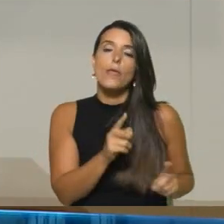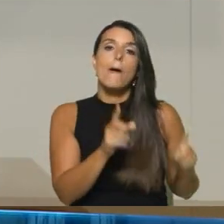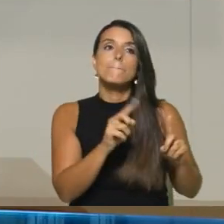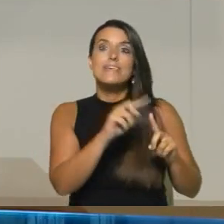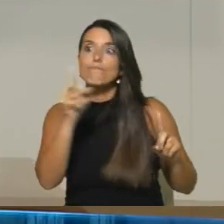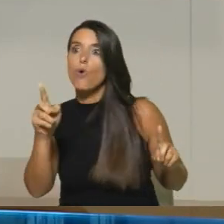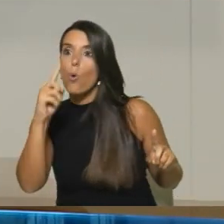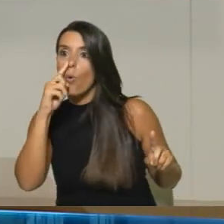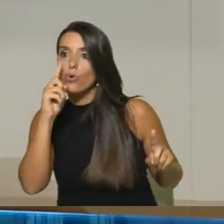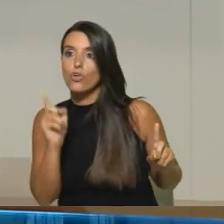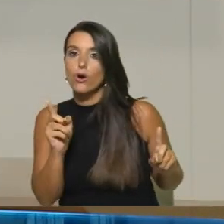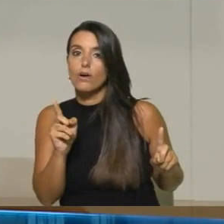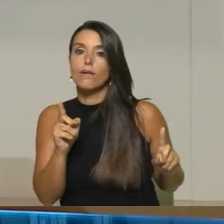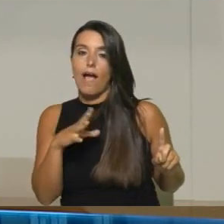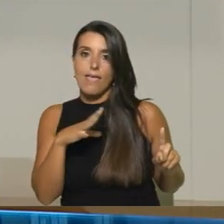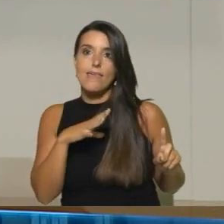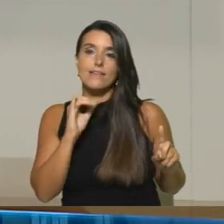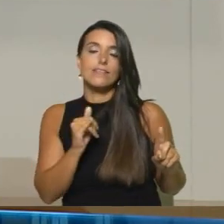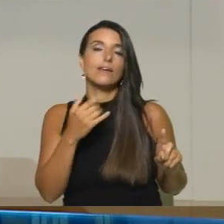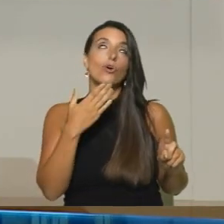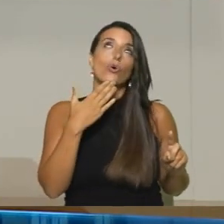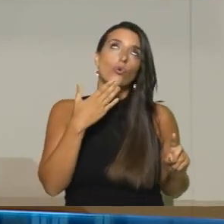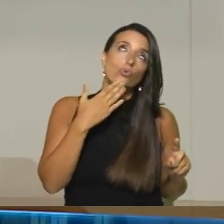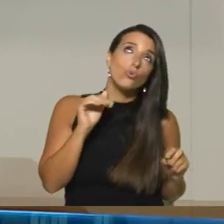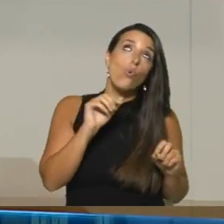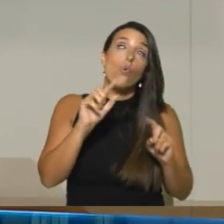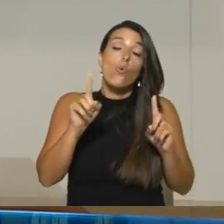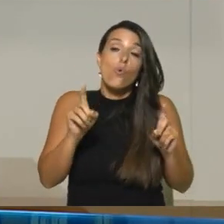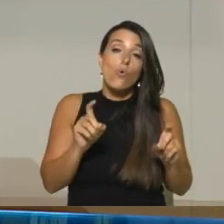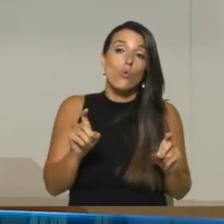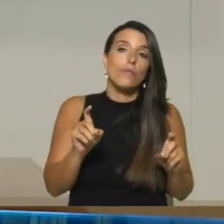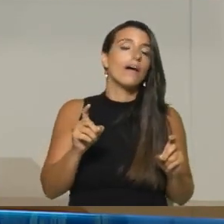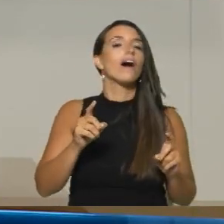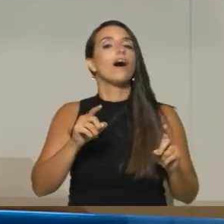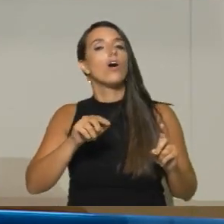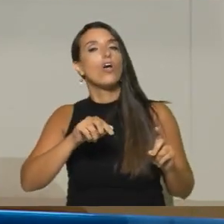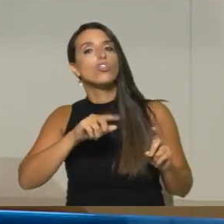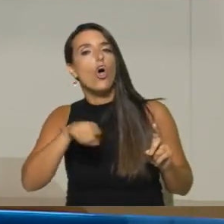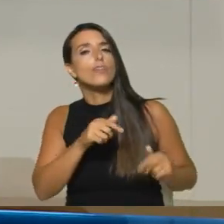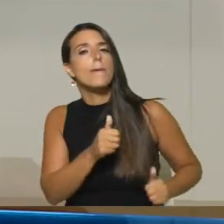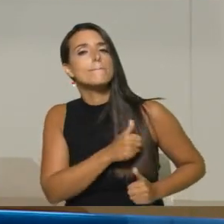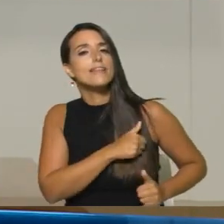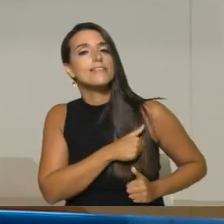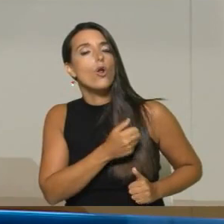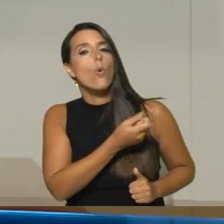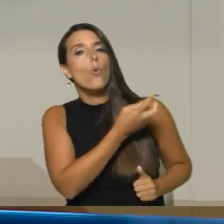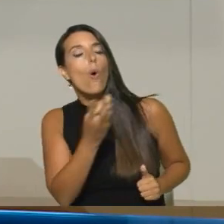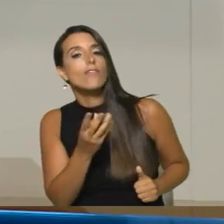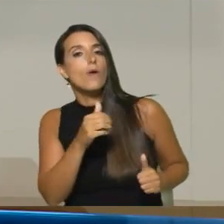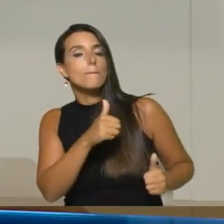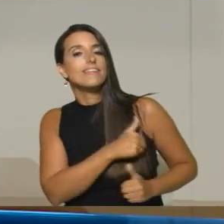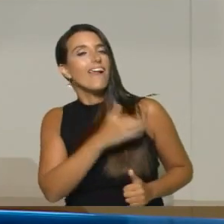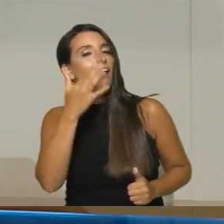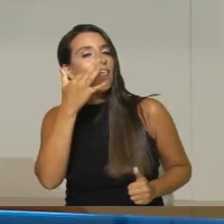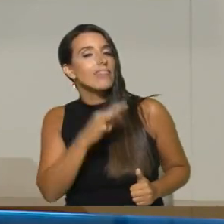de junio y por ahí tengo la gran duda y está está planteado ahí a dónde los militares o cuántos militares creían